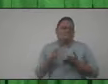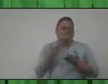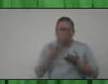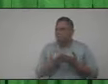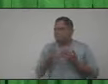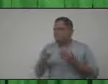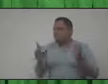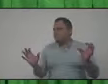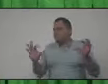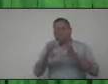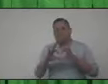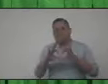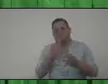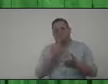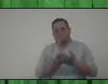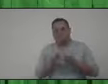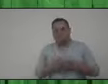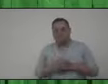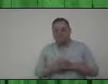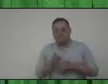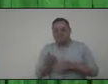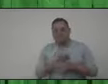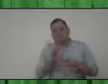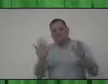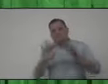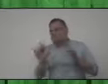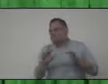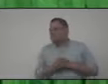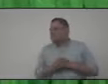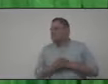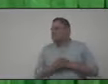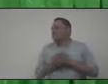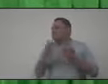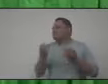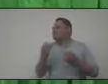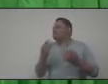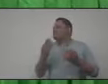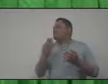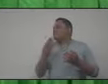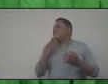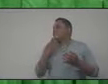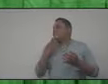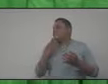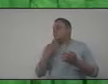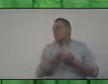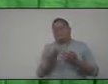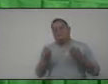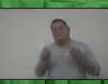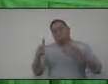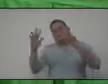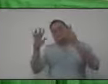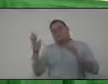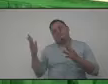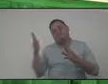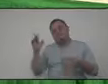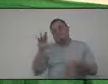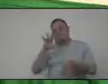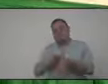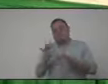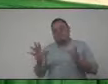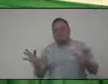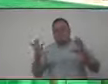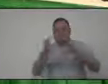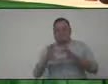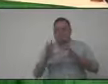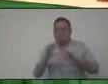en la entidad, Sara. Antes de despedirme, la verdad, quiero dar un muy, muy fuerte aplauso para EPS